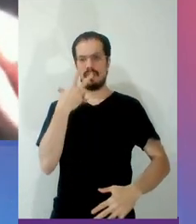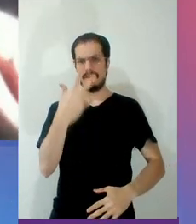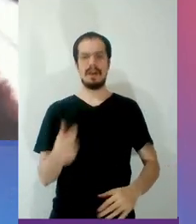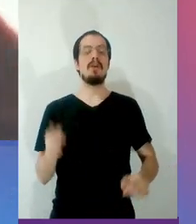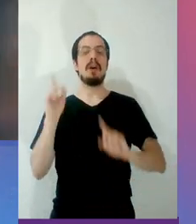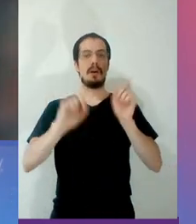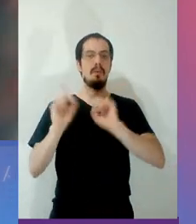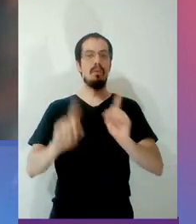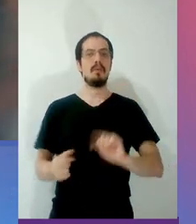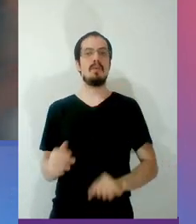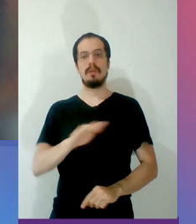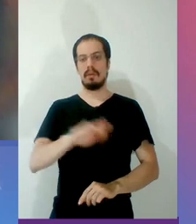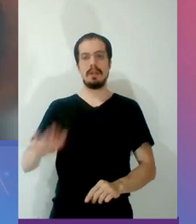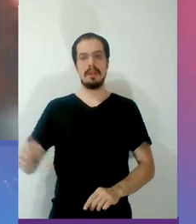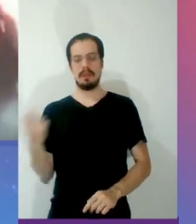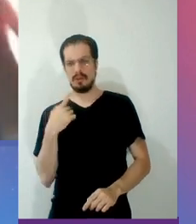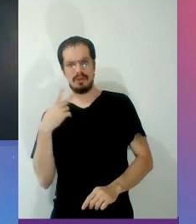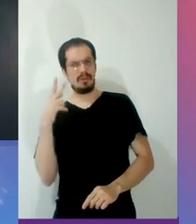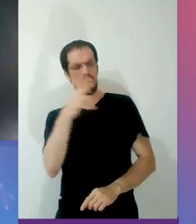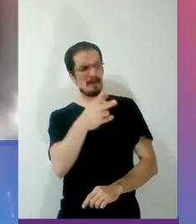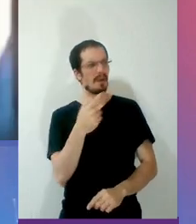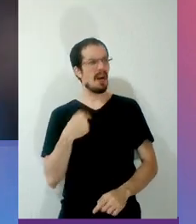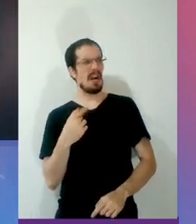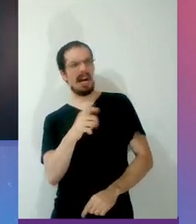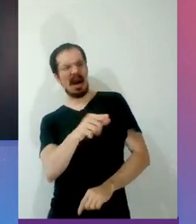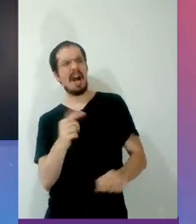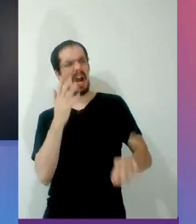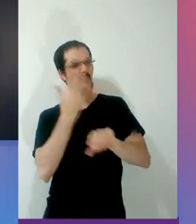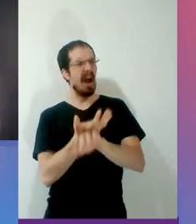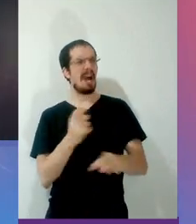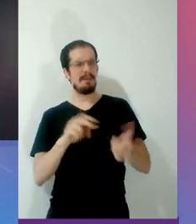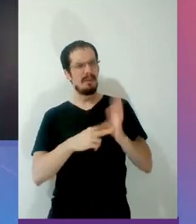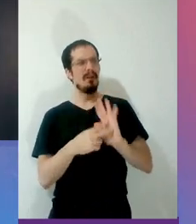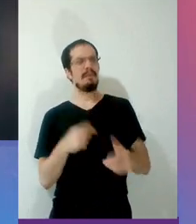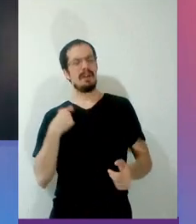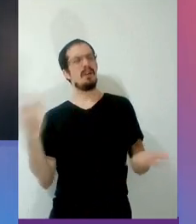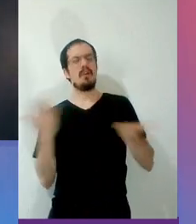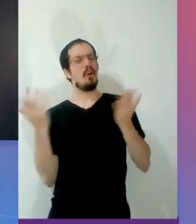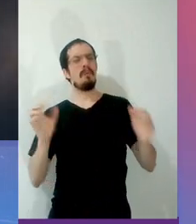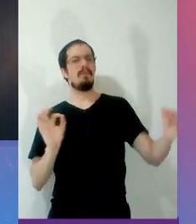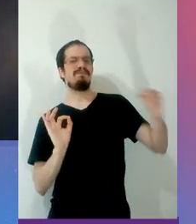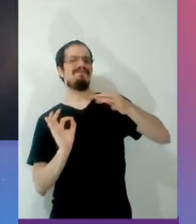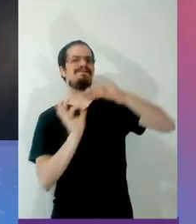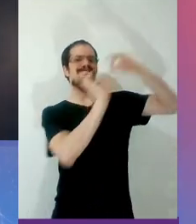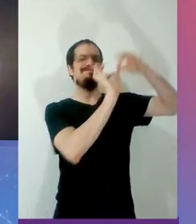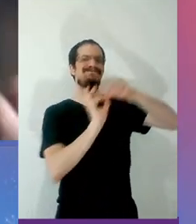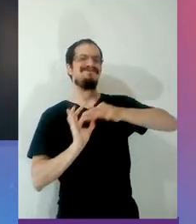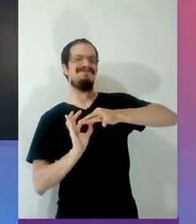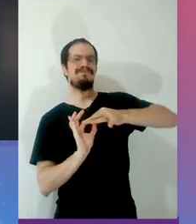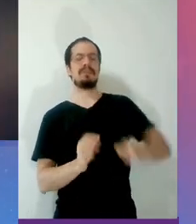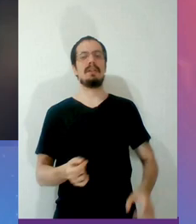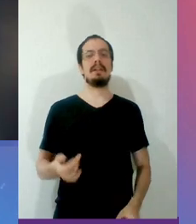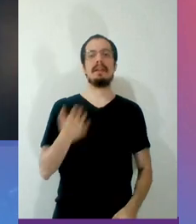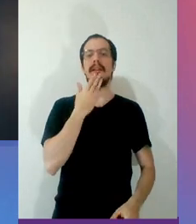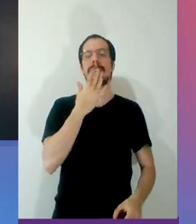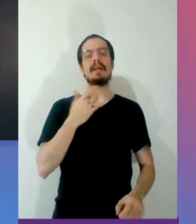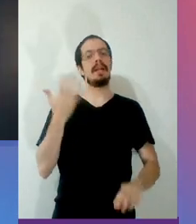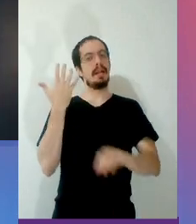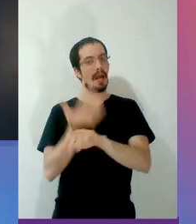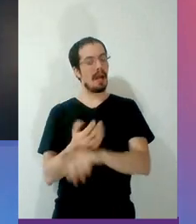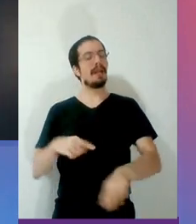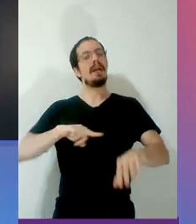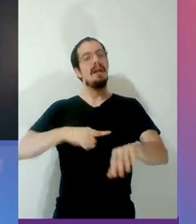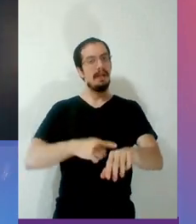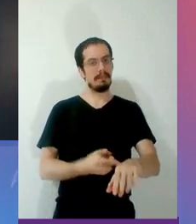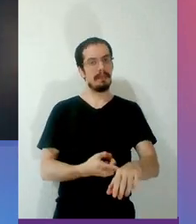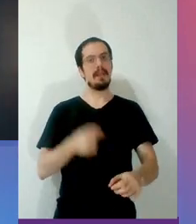reducir a qué está pasando acá adentro. Ahora, ¿cómo trabajo eso? También tengo herramientas de trabajo que son muy